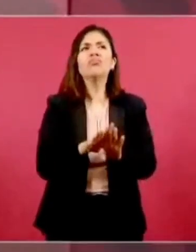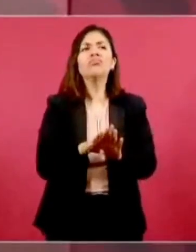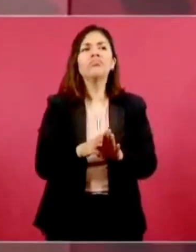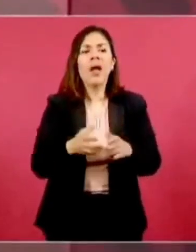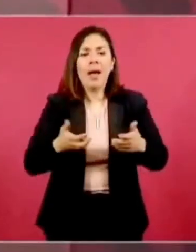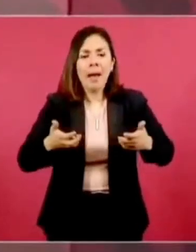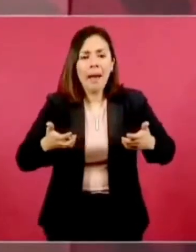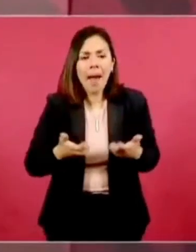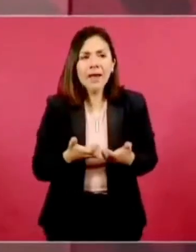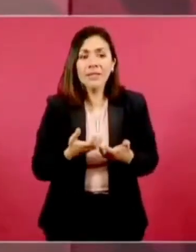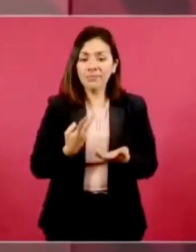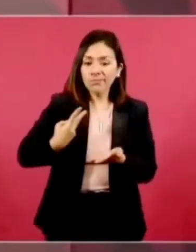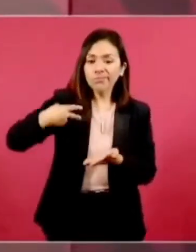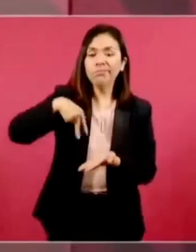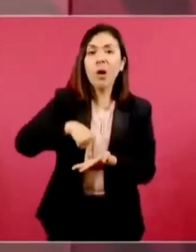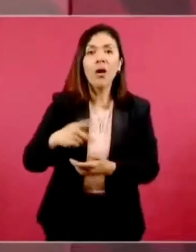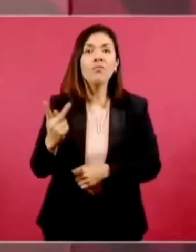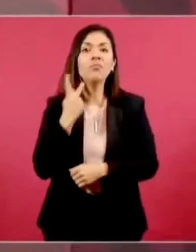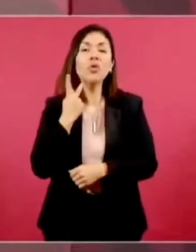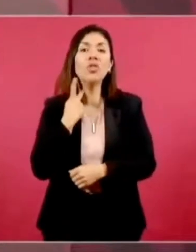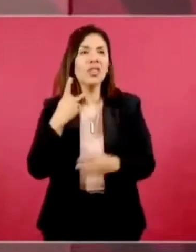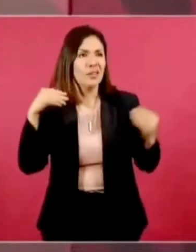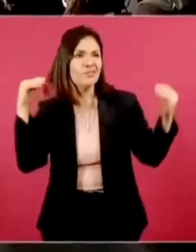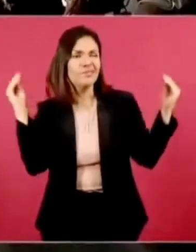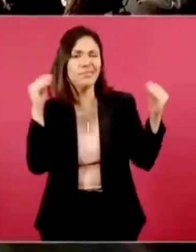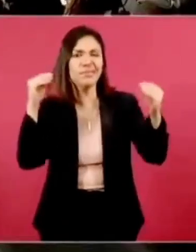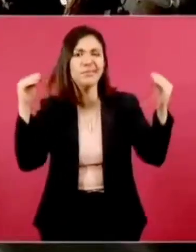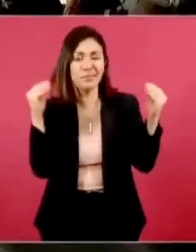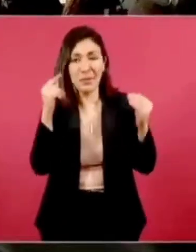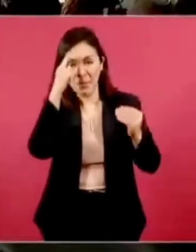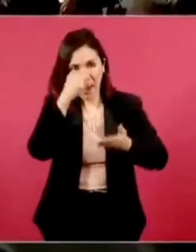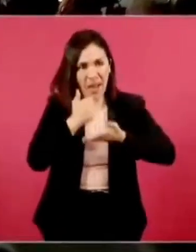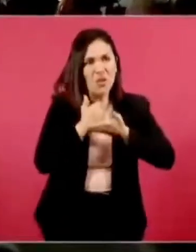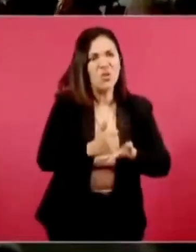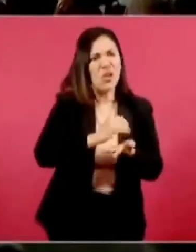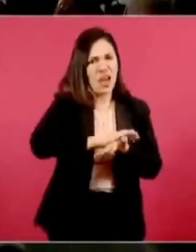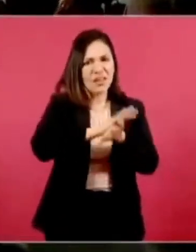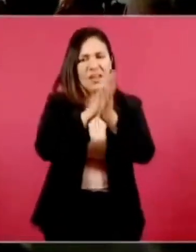hacer política para transformar,